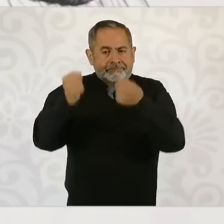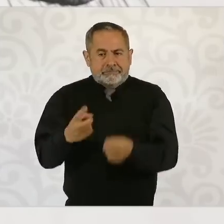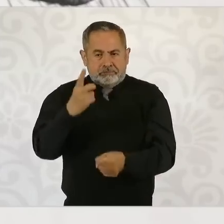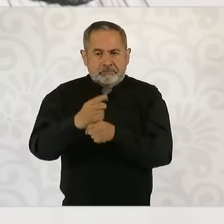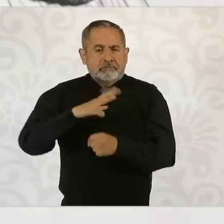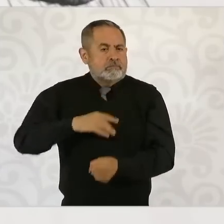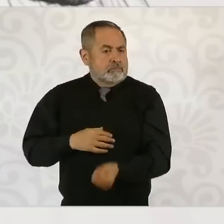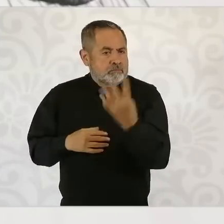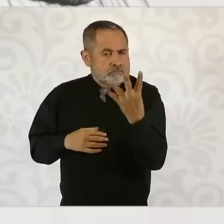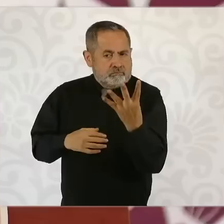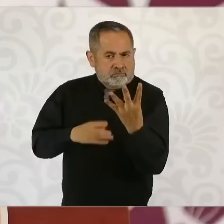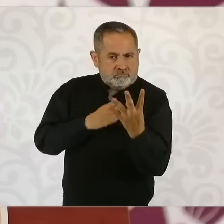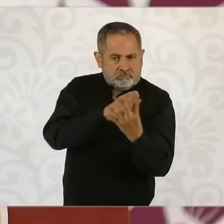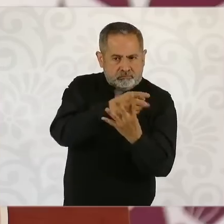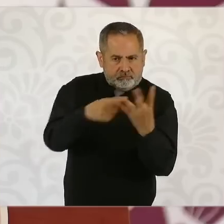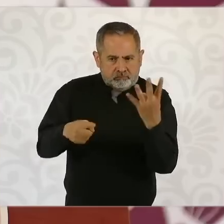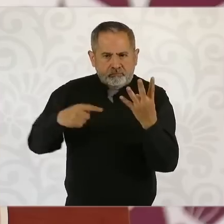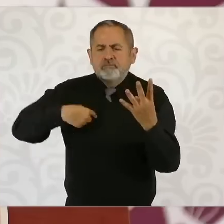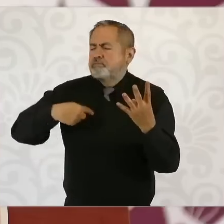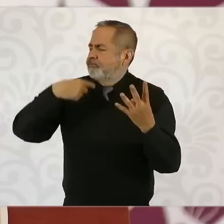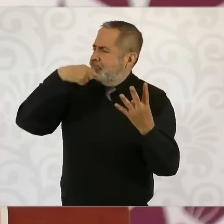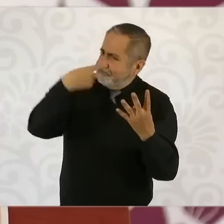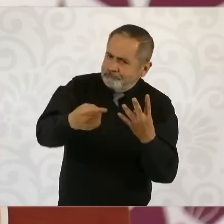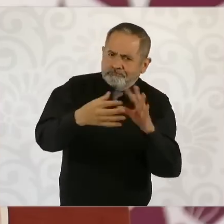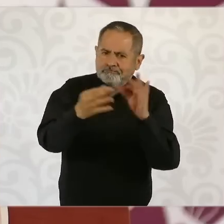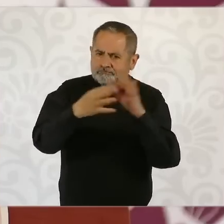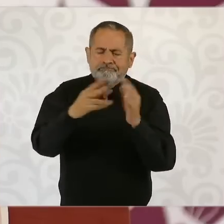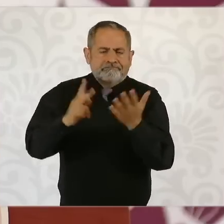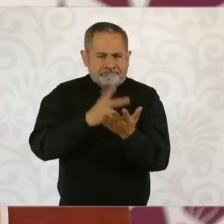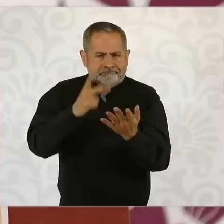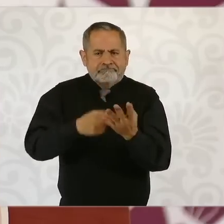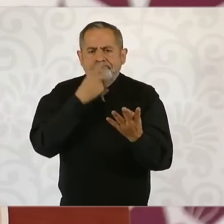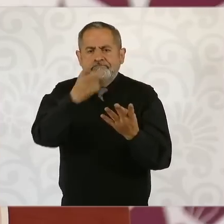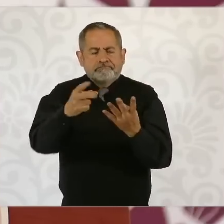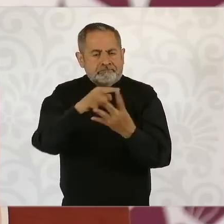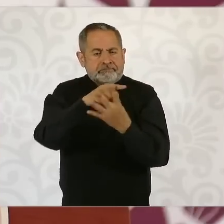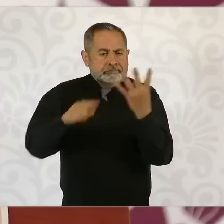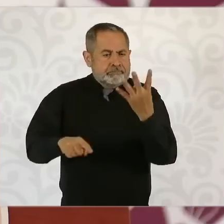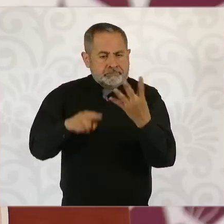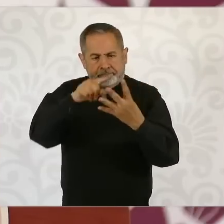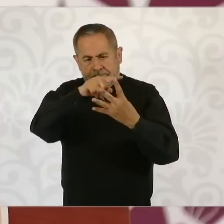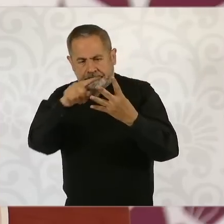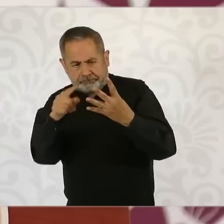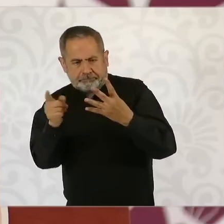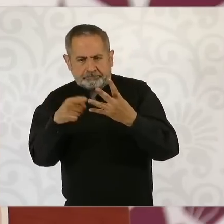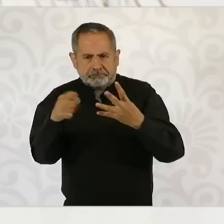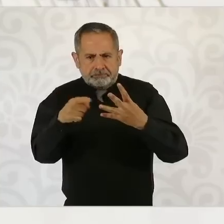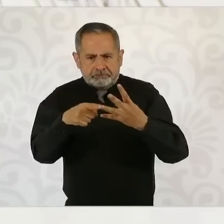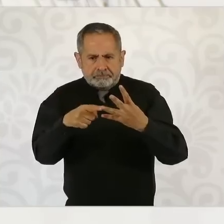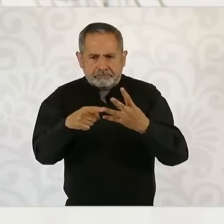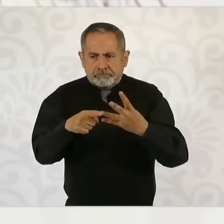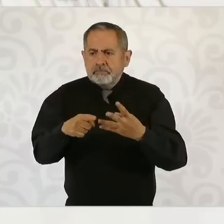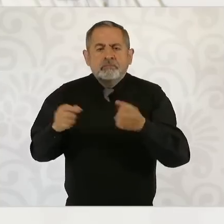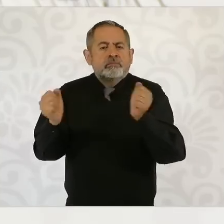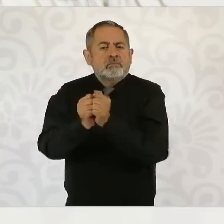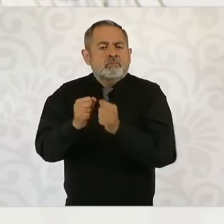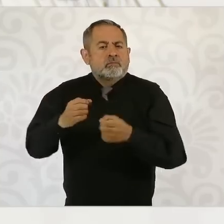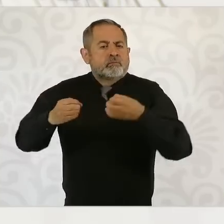ejes, desde el principio los planteamos, y tiene un principio que la paz y la seguridad son fruto de la